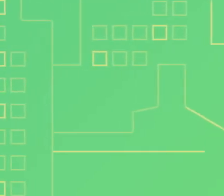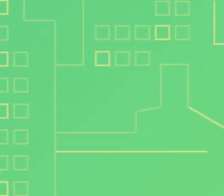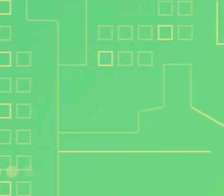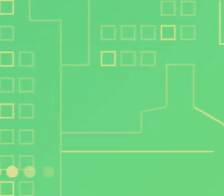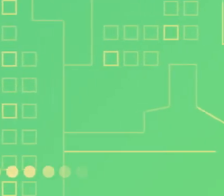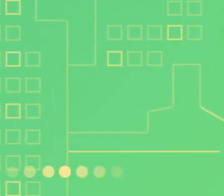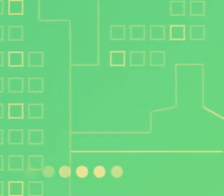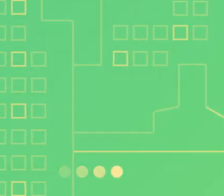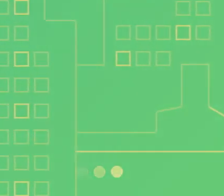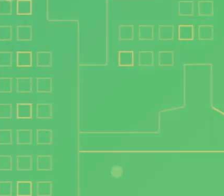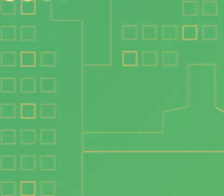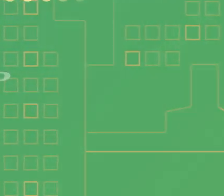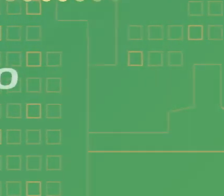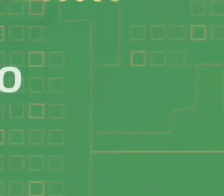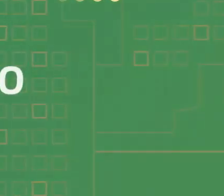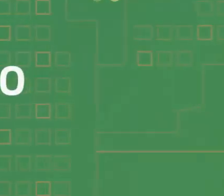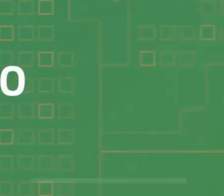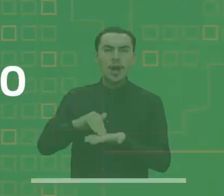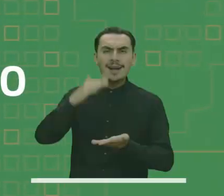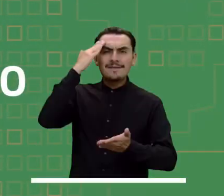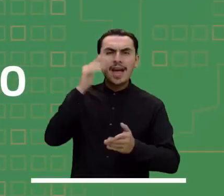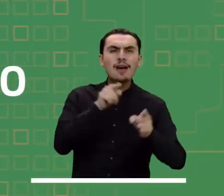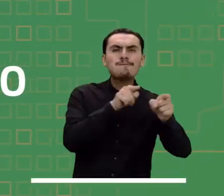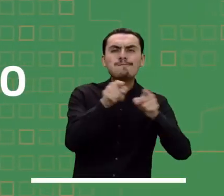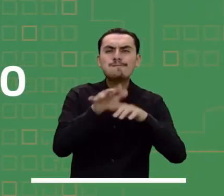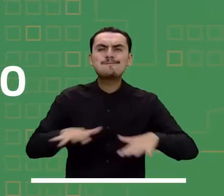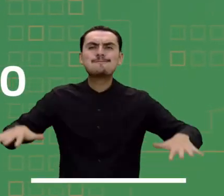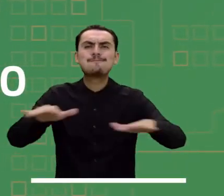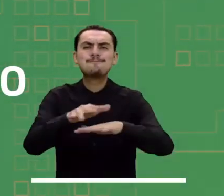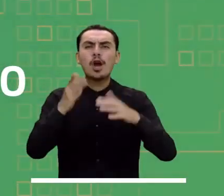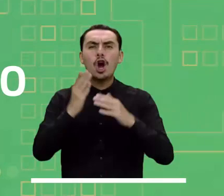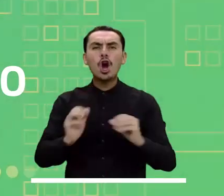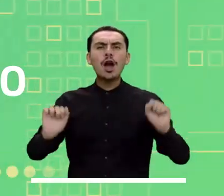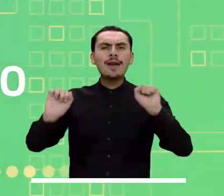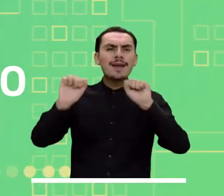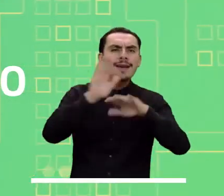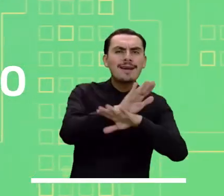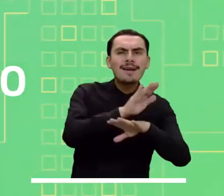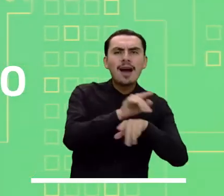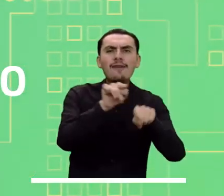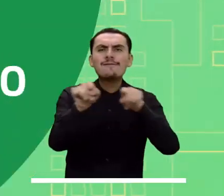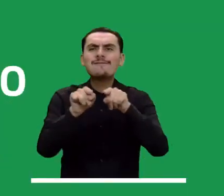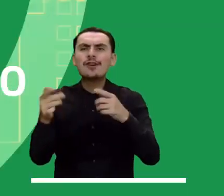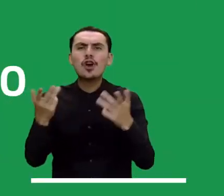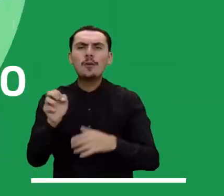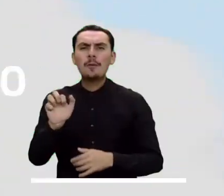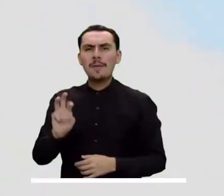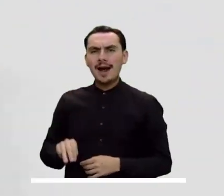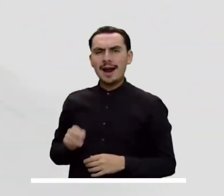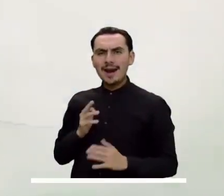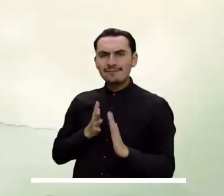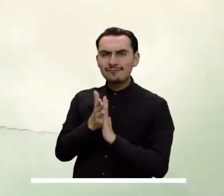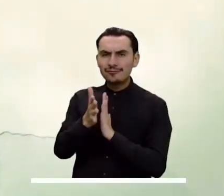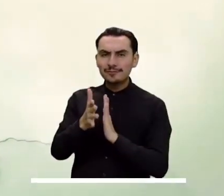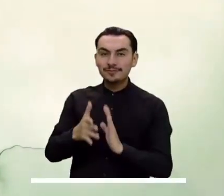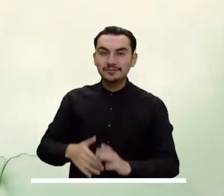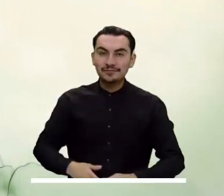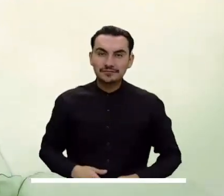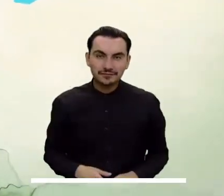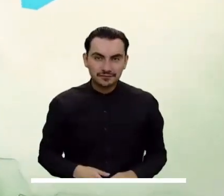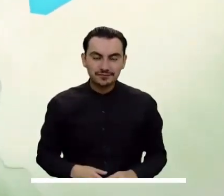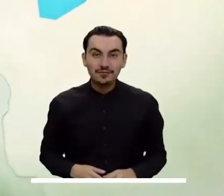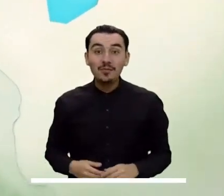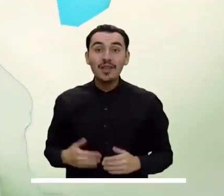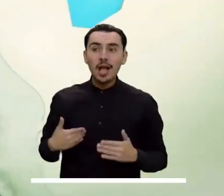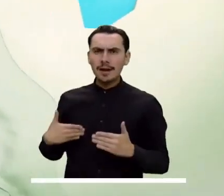Saludos y bienvenidos nuevamente al resumen del pronóstico meteorológico para la tarde de hoy, martes. La